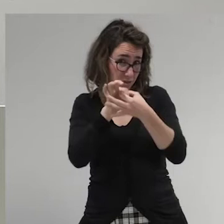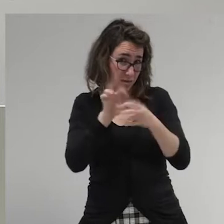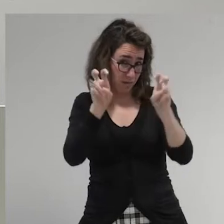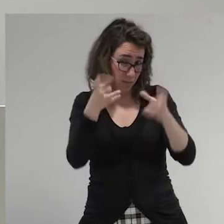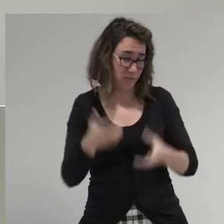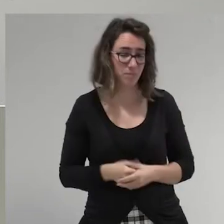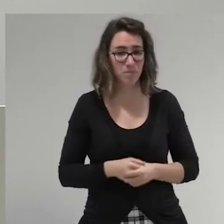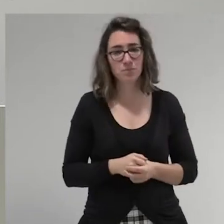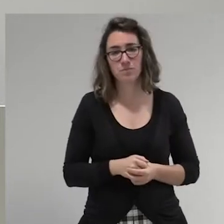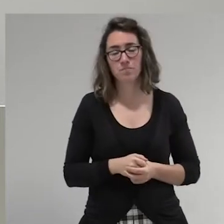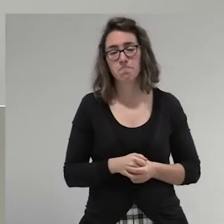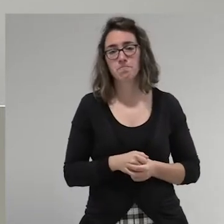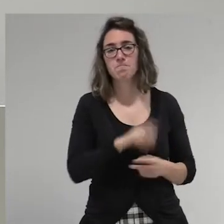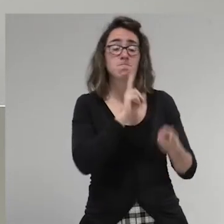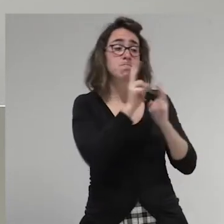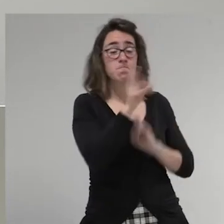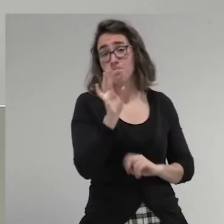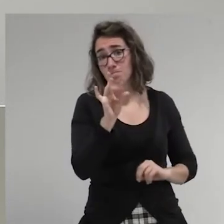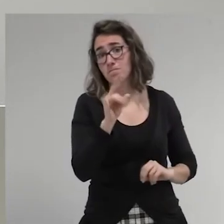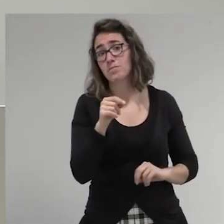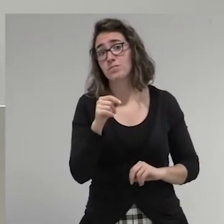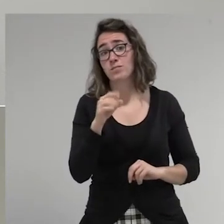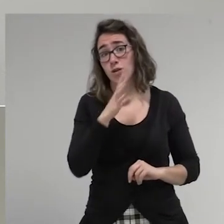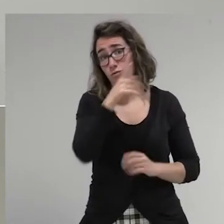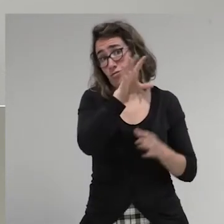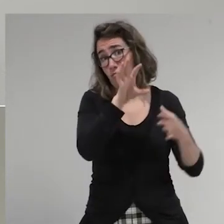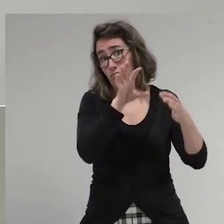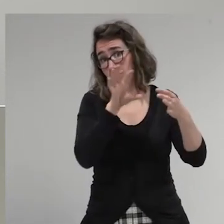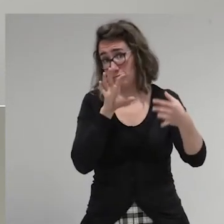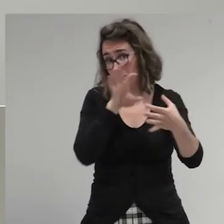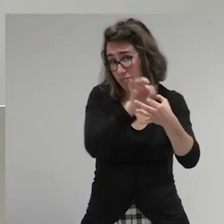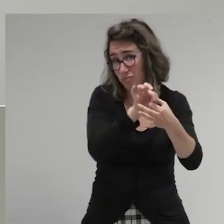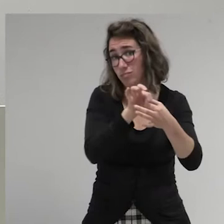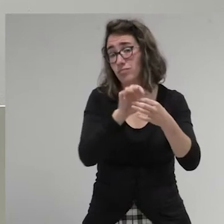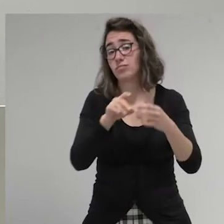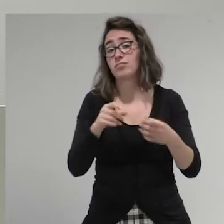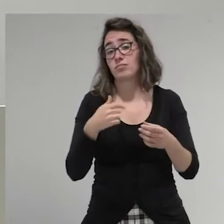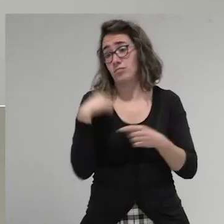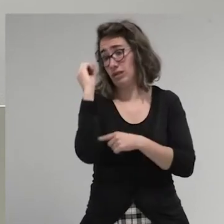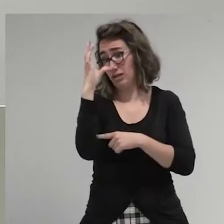Sí, o sea, yo en esta misma línea y un poco en la línea que vengo diciendo,